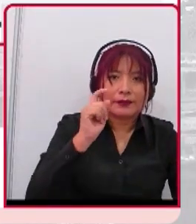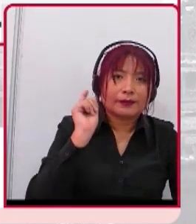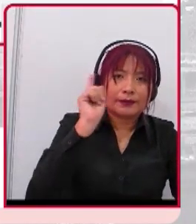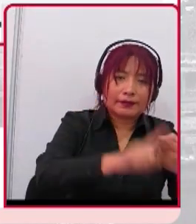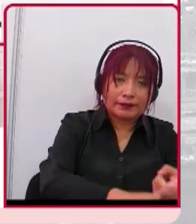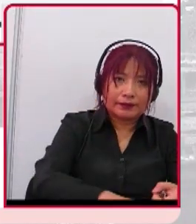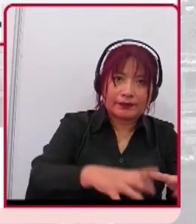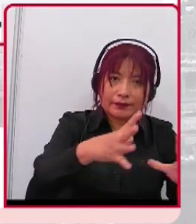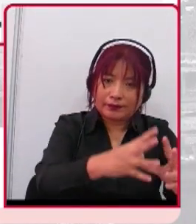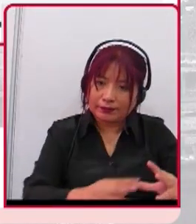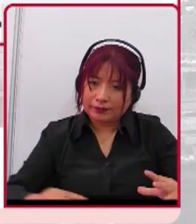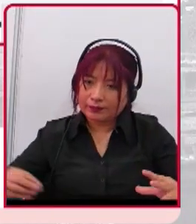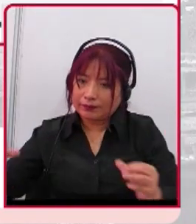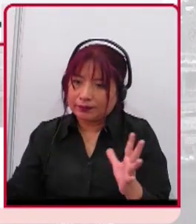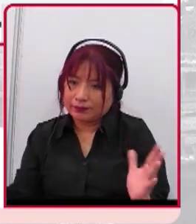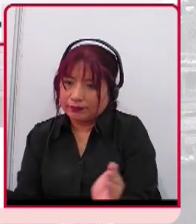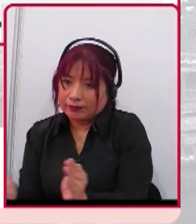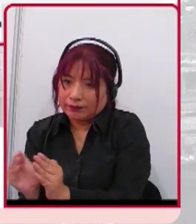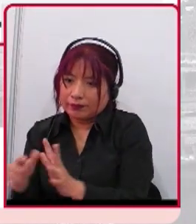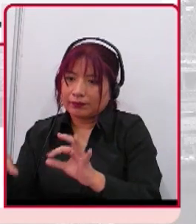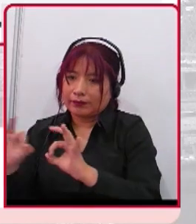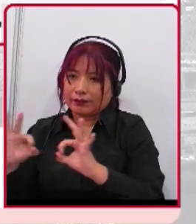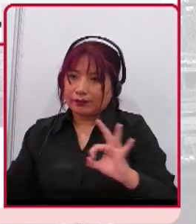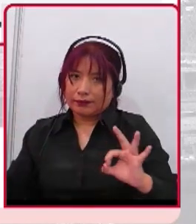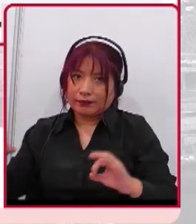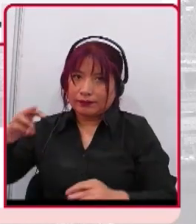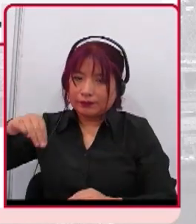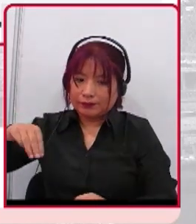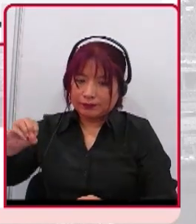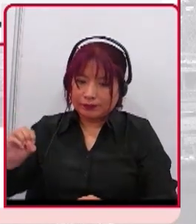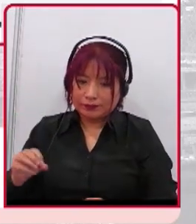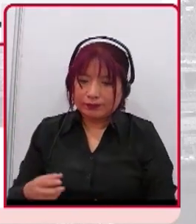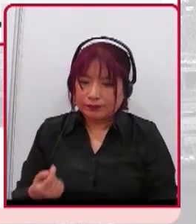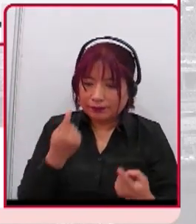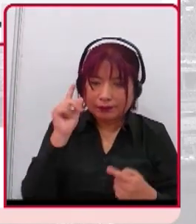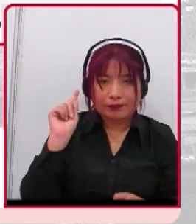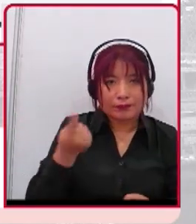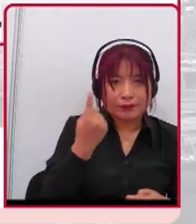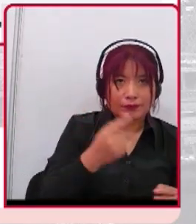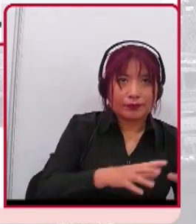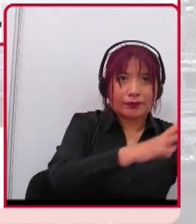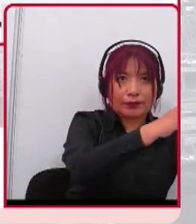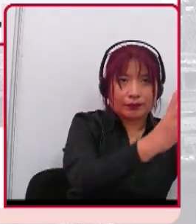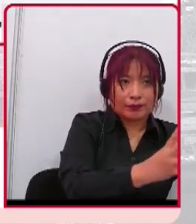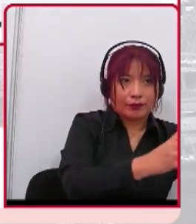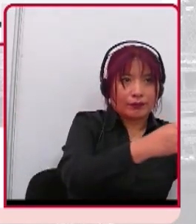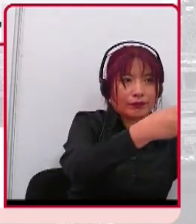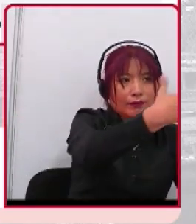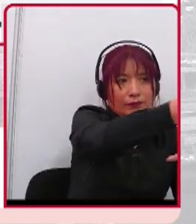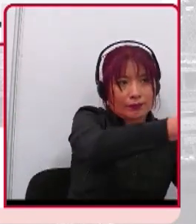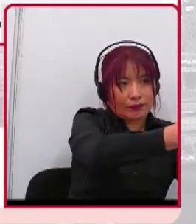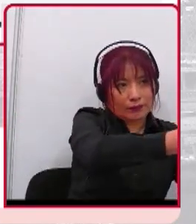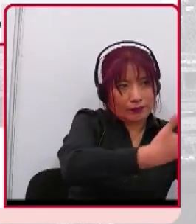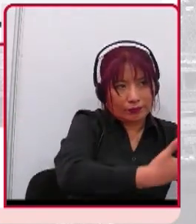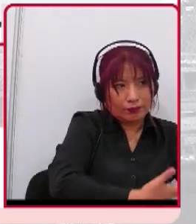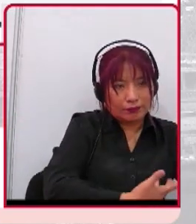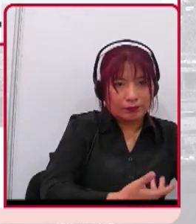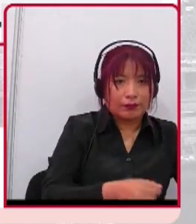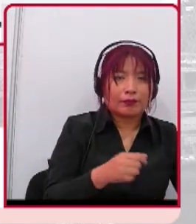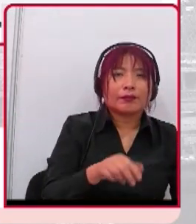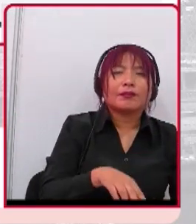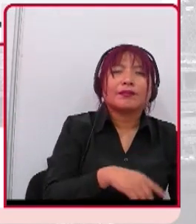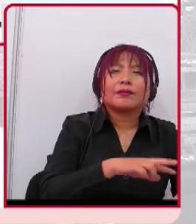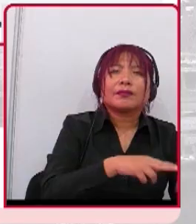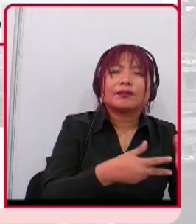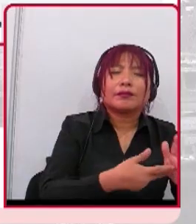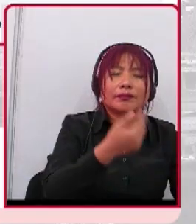concentrado. Como primera etapa, nosotros tenemos una etapa de flotación Raffer, ¿sí?